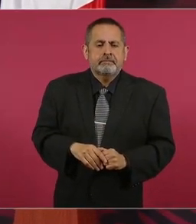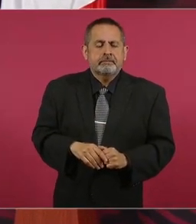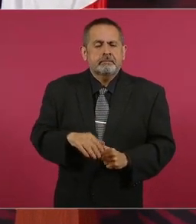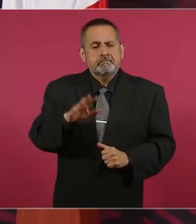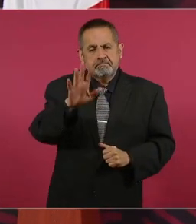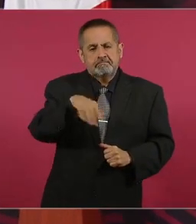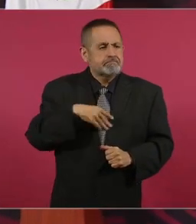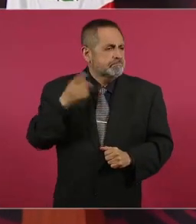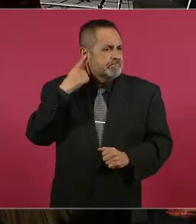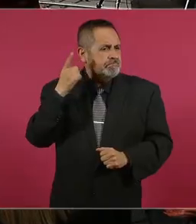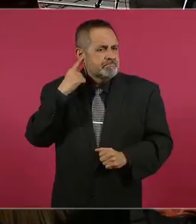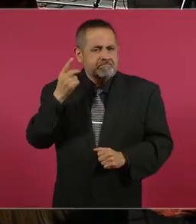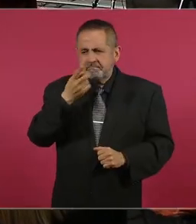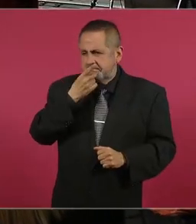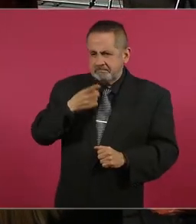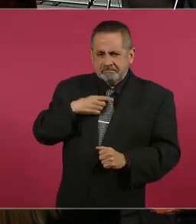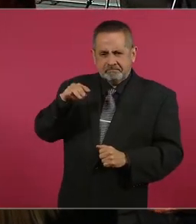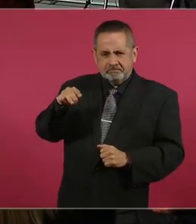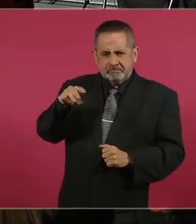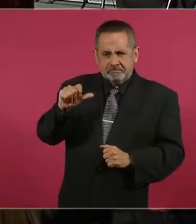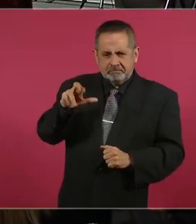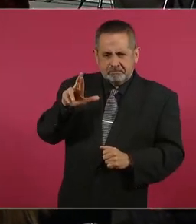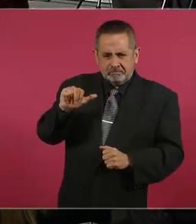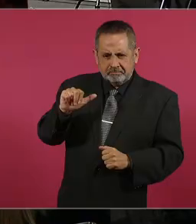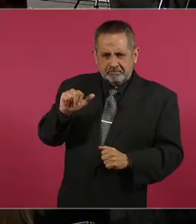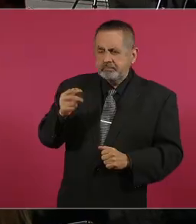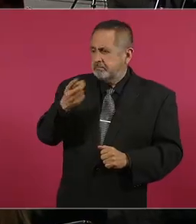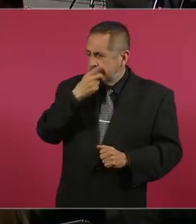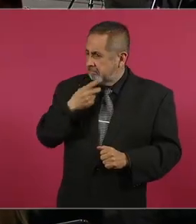Escuché a Mara hablar de eso.